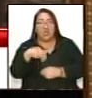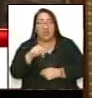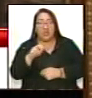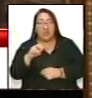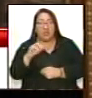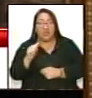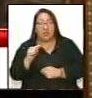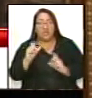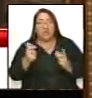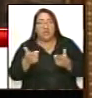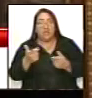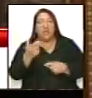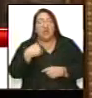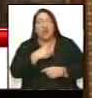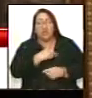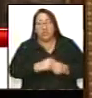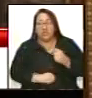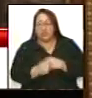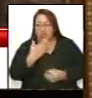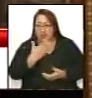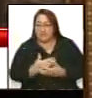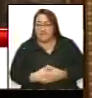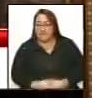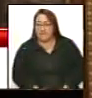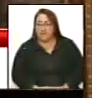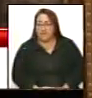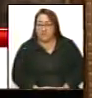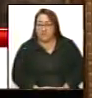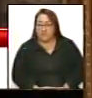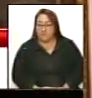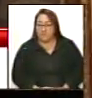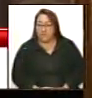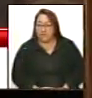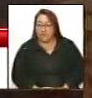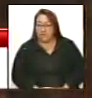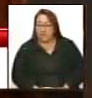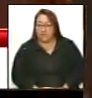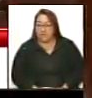anemia, salvando a nuestros hijos. Muchísimas gracias por estar aquí.